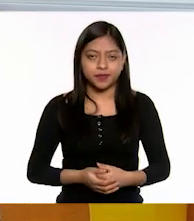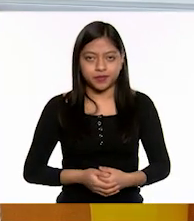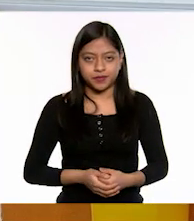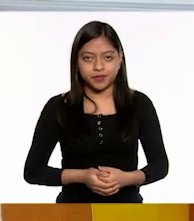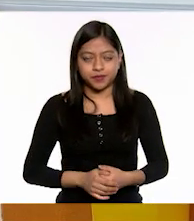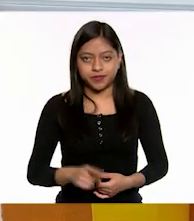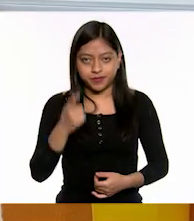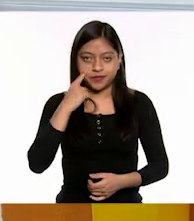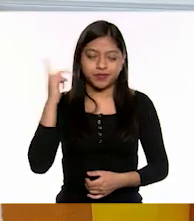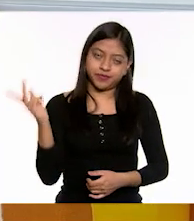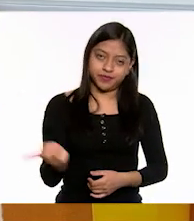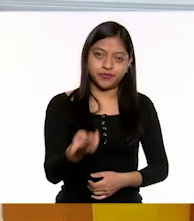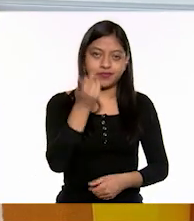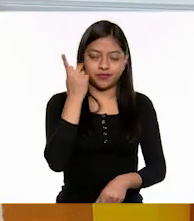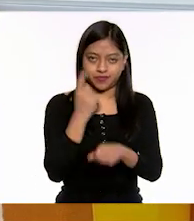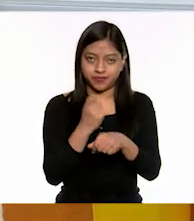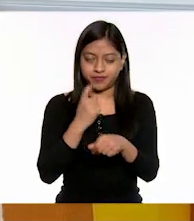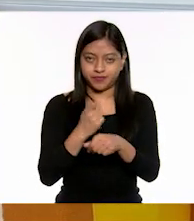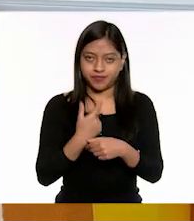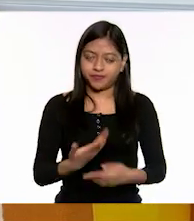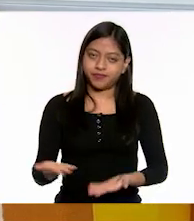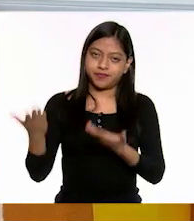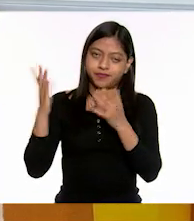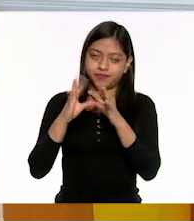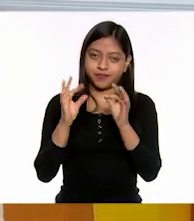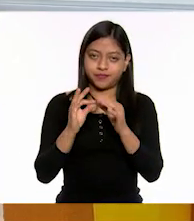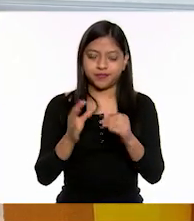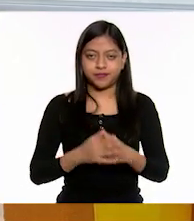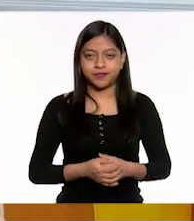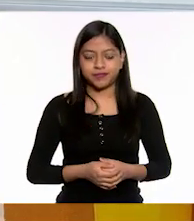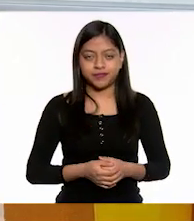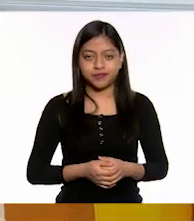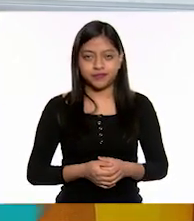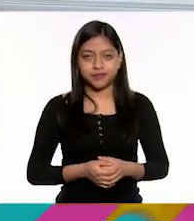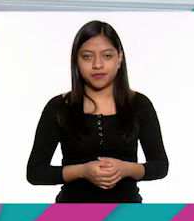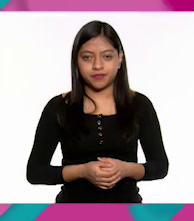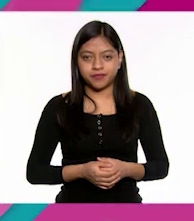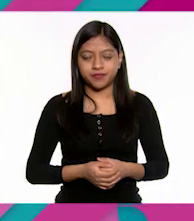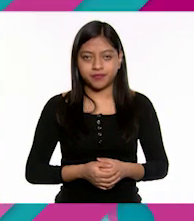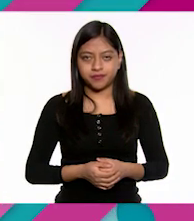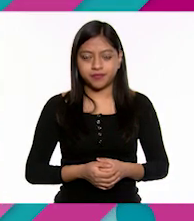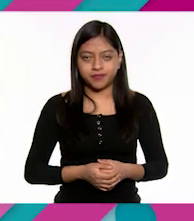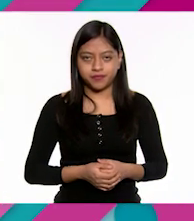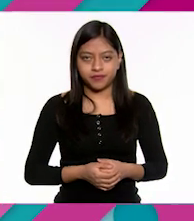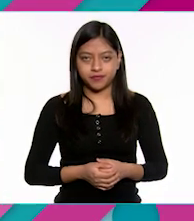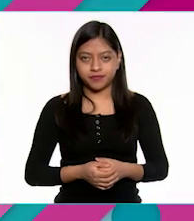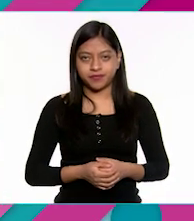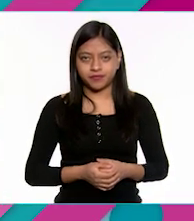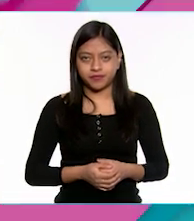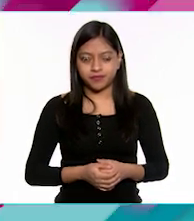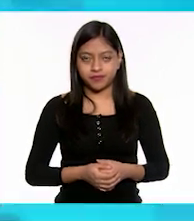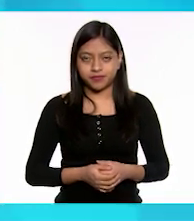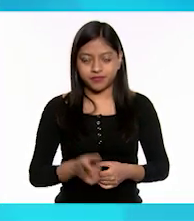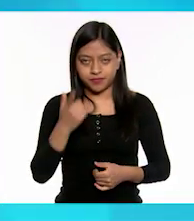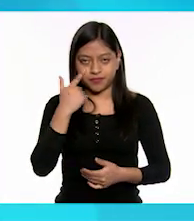la primera pregunta muestra en el cuadro para poder seguir respondiendo nuestro cuadro